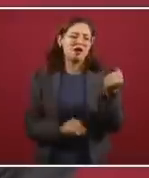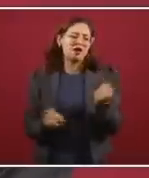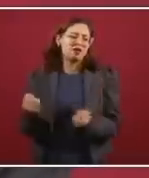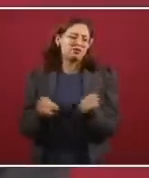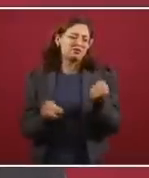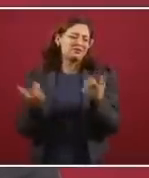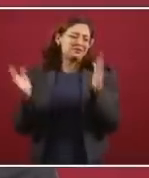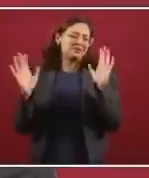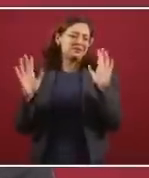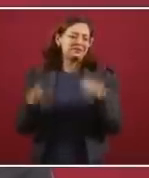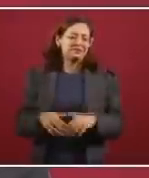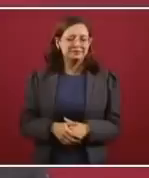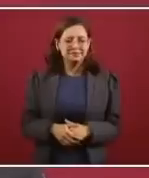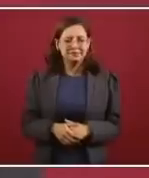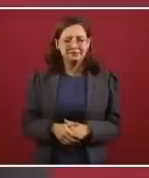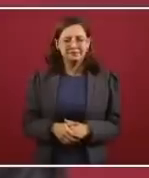carro,